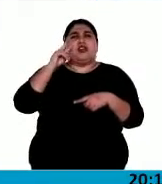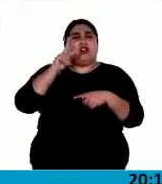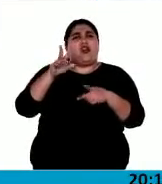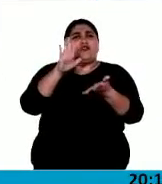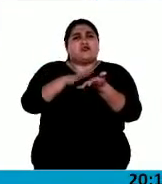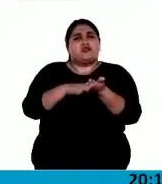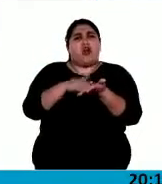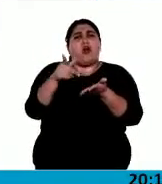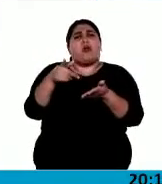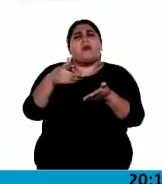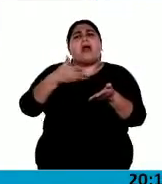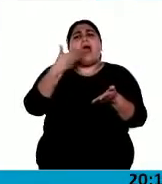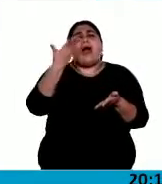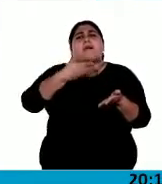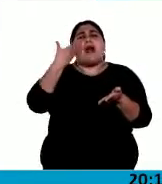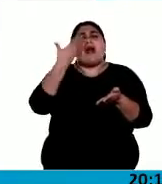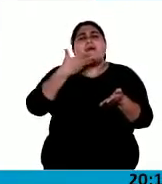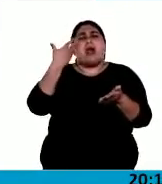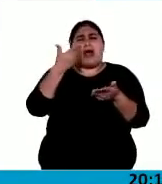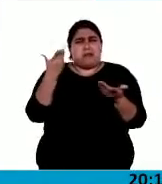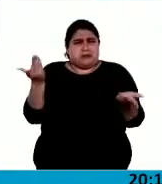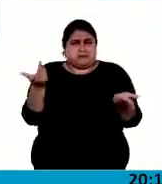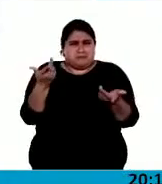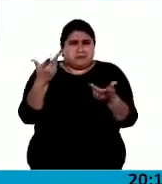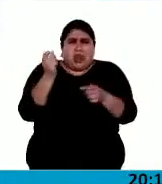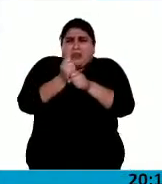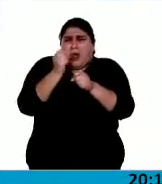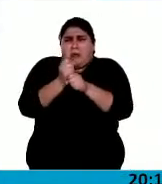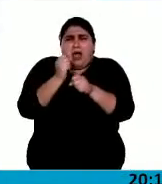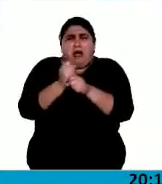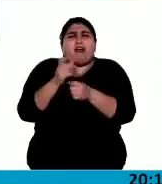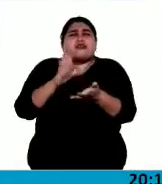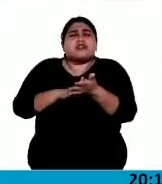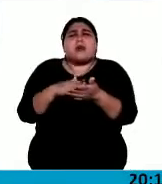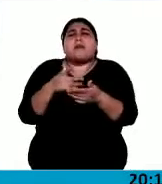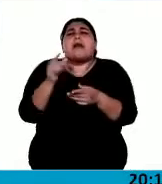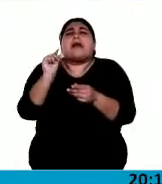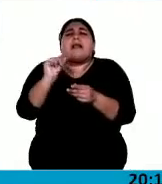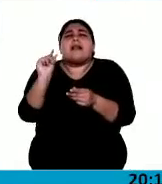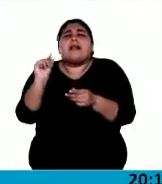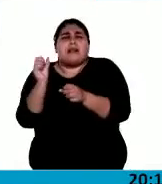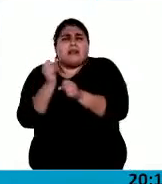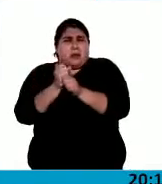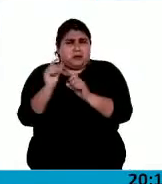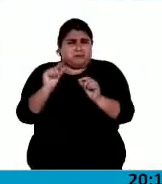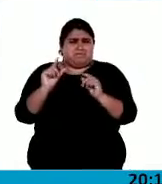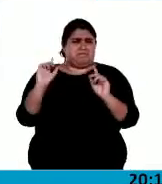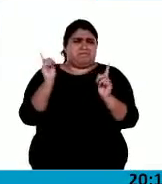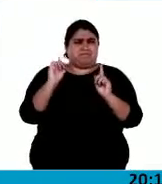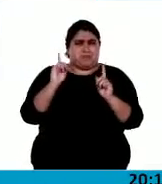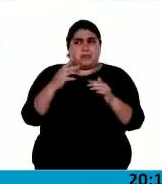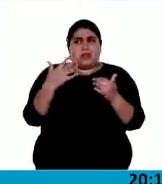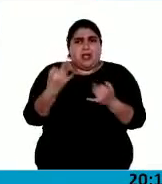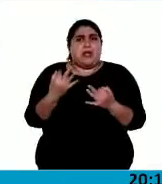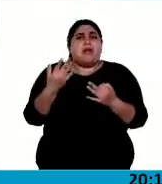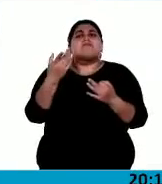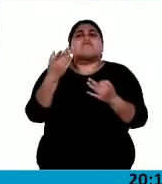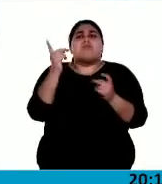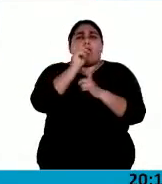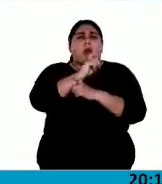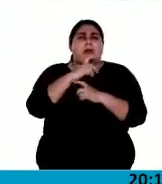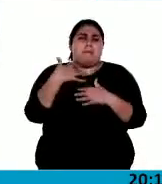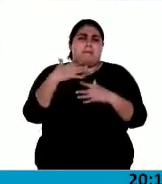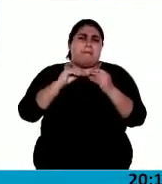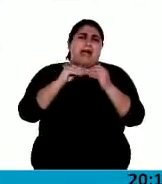había más changas. Incomprobable, no hay changas. No hay changas. Y encima de eso tenemos un problema claramente en lo que tiene que ver